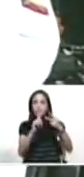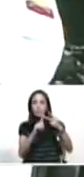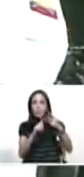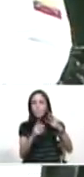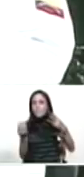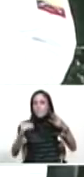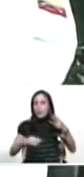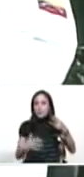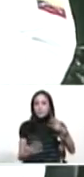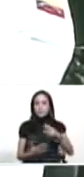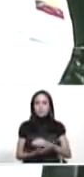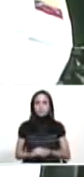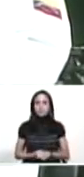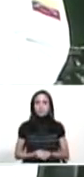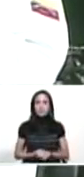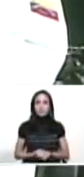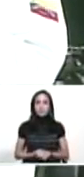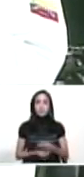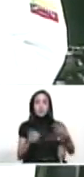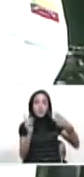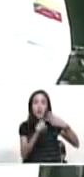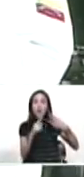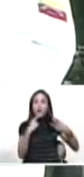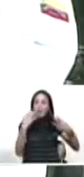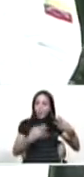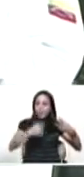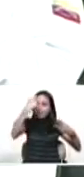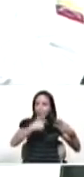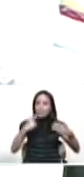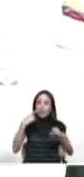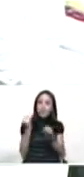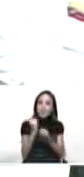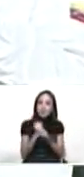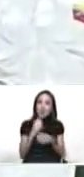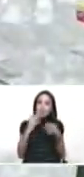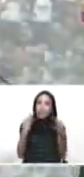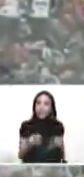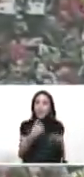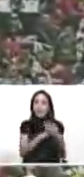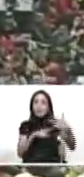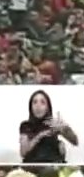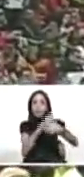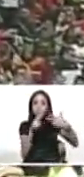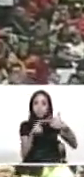y la honestidad y la eficiencia en el uso de los recursos públicos.